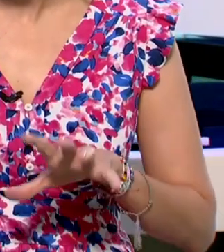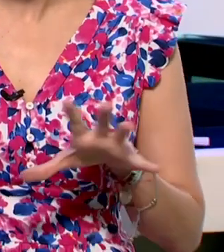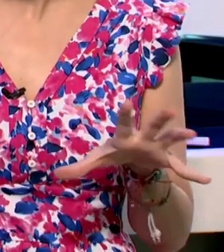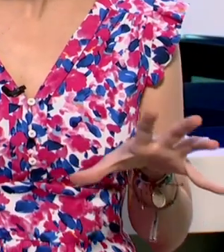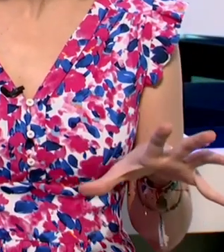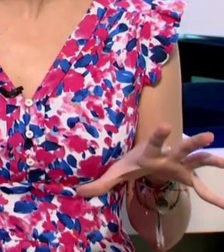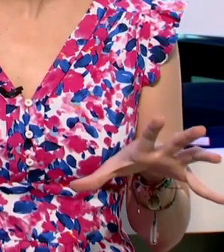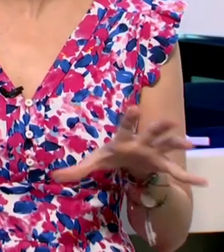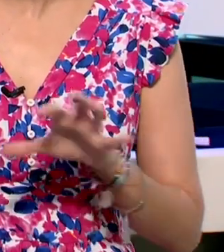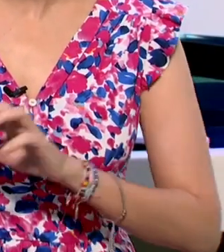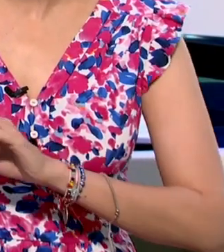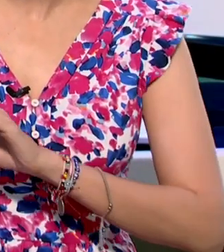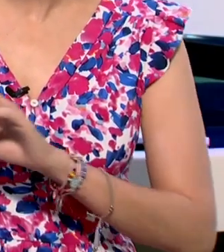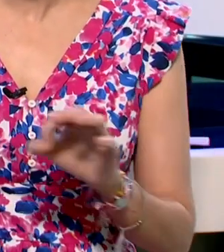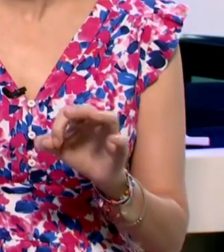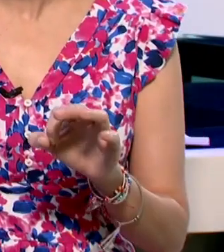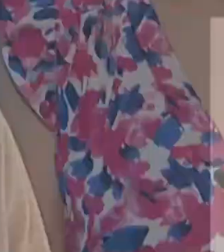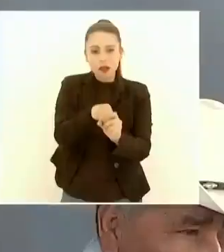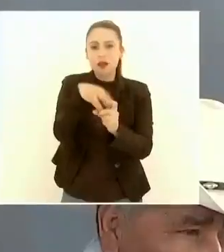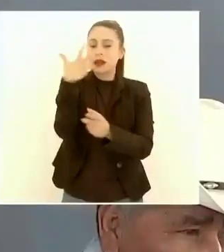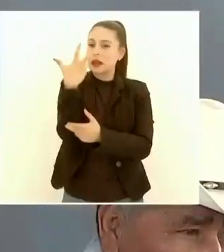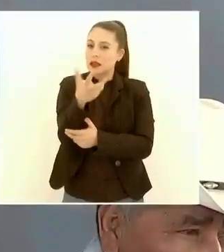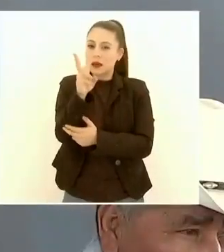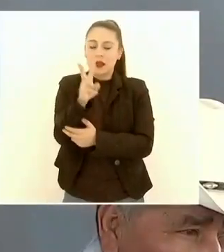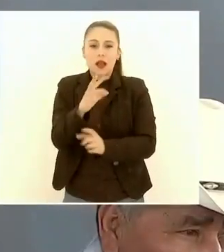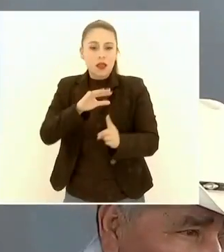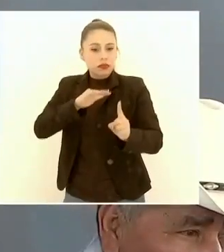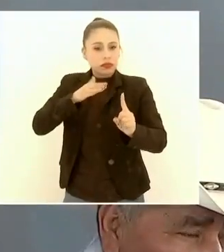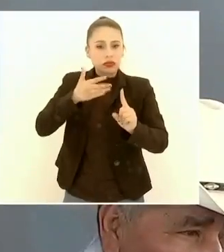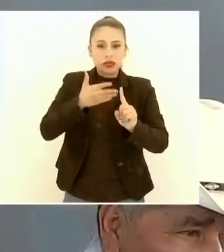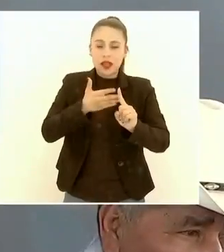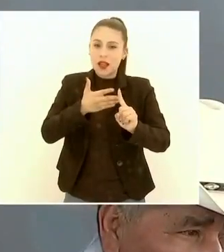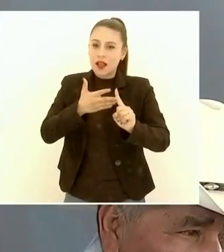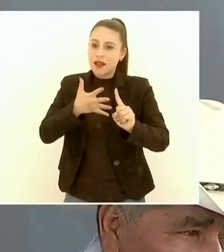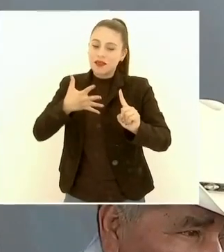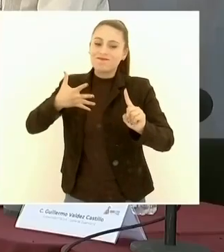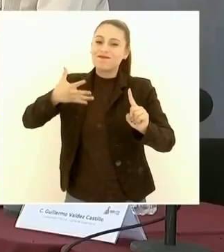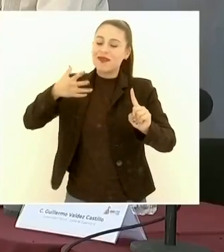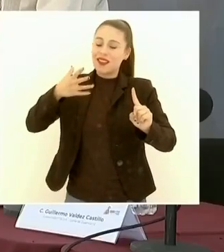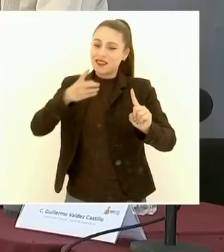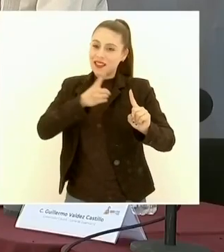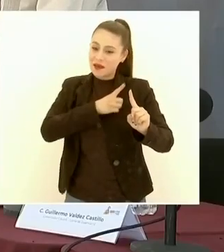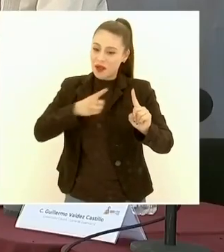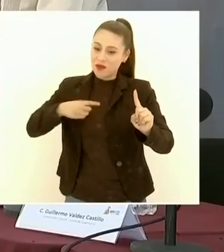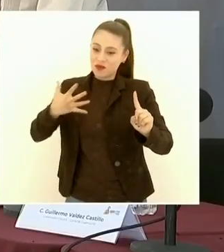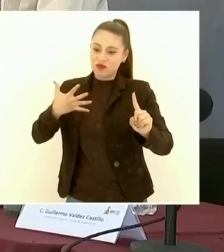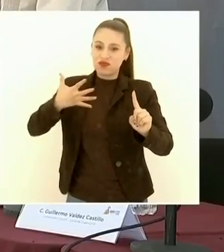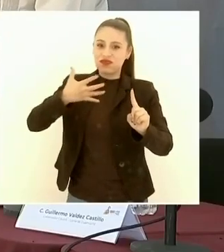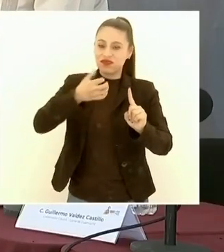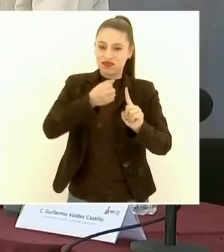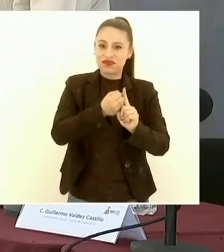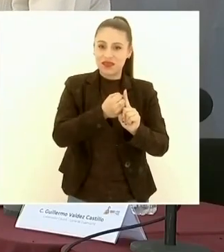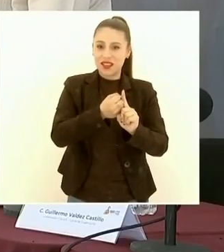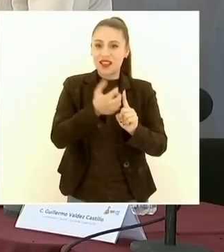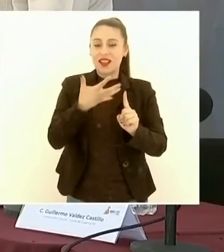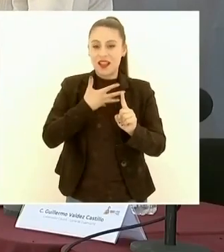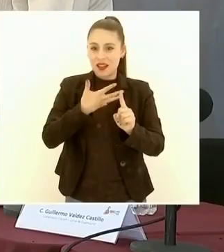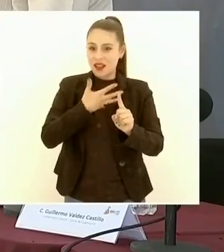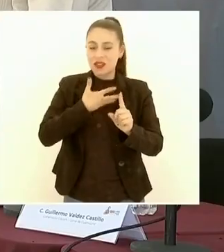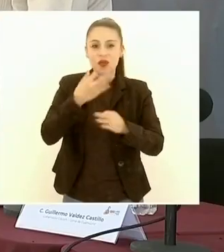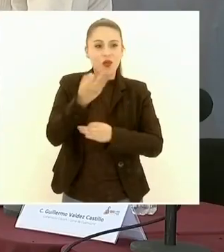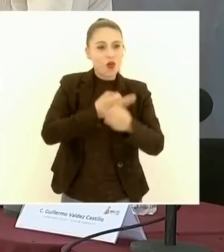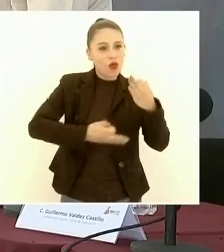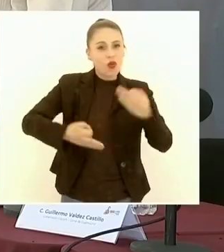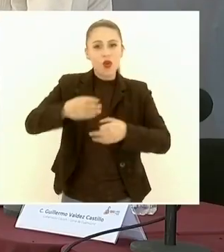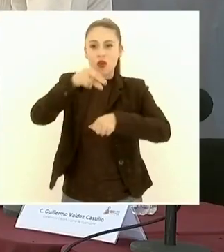Ya ven que dijo, si no vamos todos, no voy. Mando comitiva, pero yo no me presento ahí. Bueno, ante la negativa de Estados Unidos